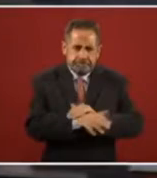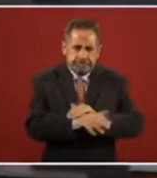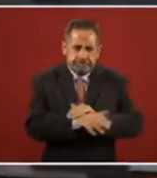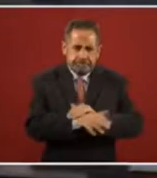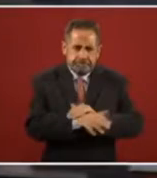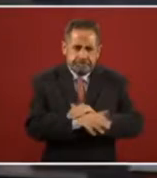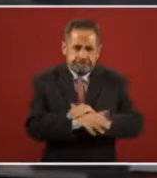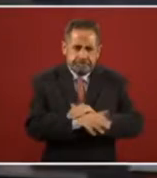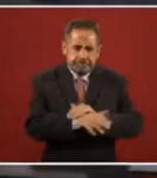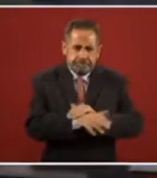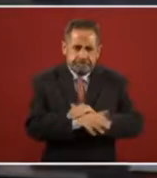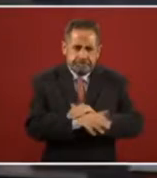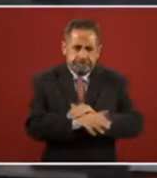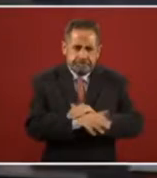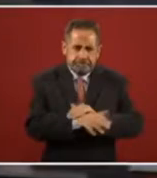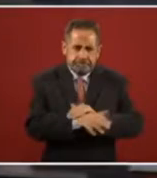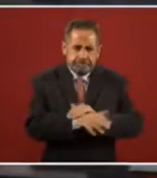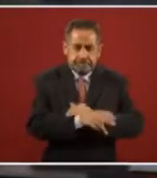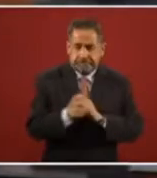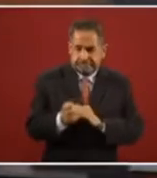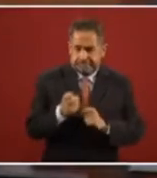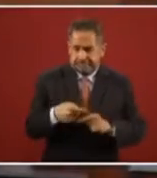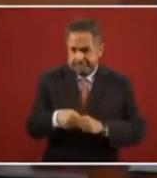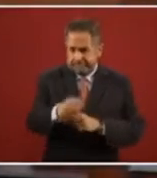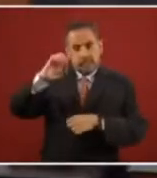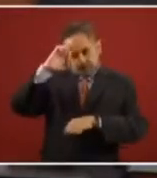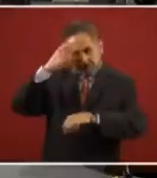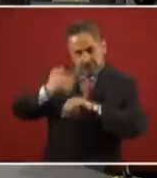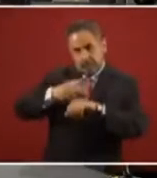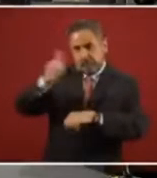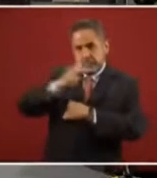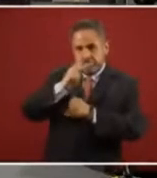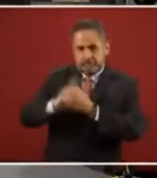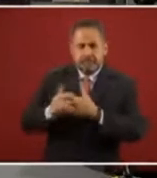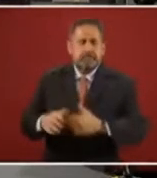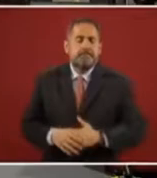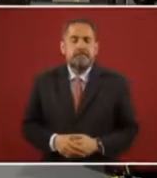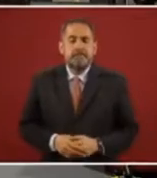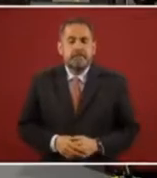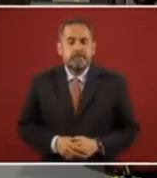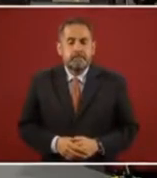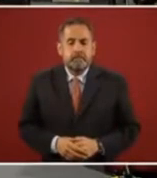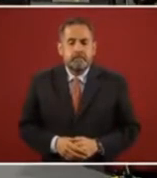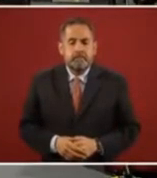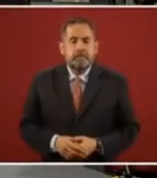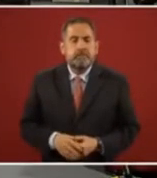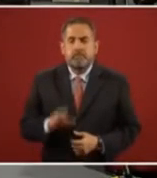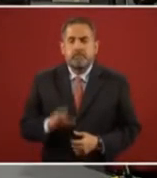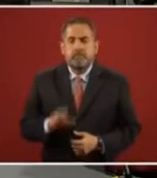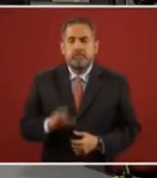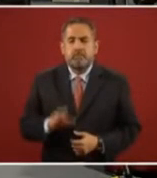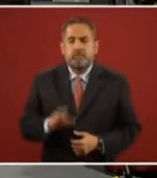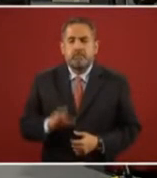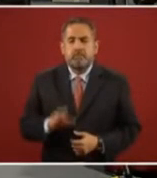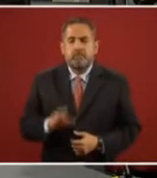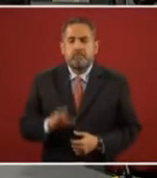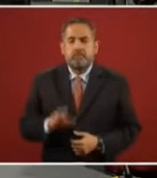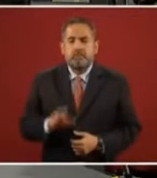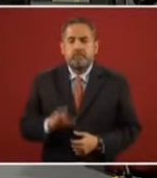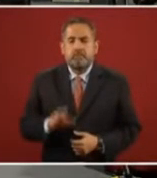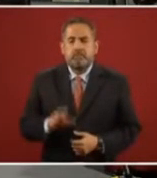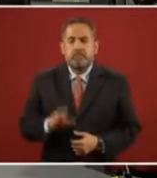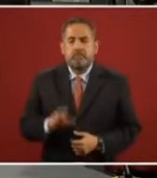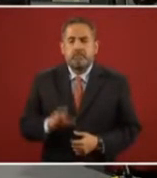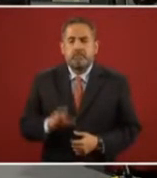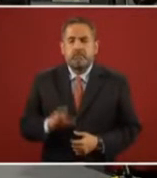regarding descase predecir y cuál ha sido en preguntas hoy tengo una reunión what